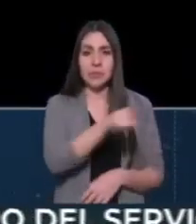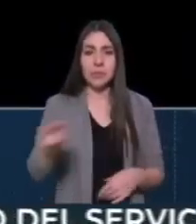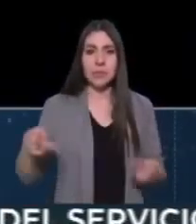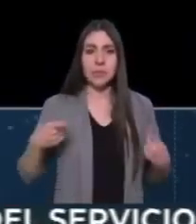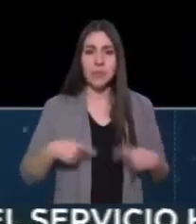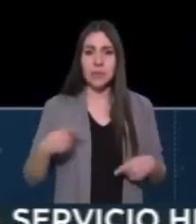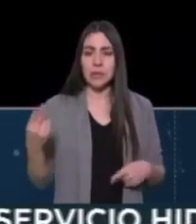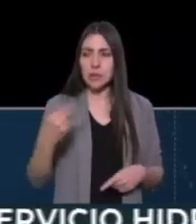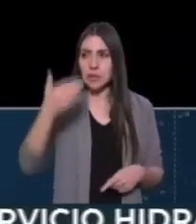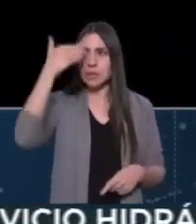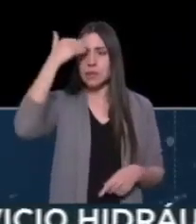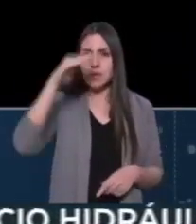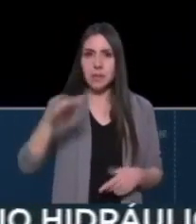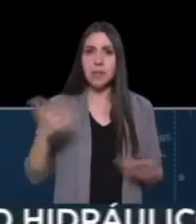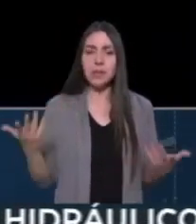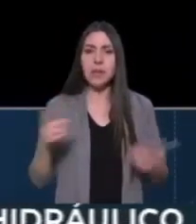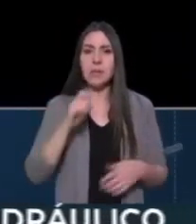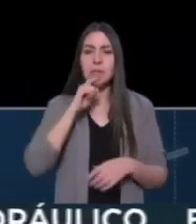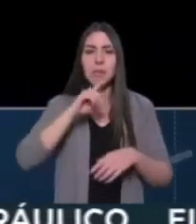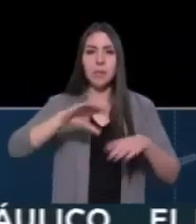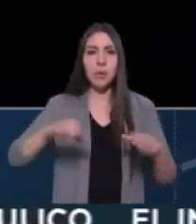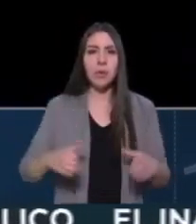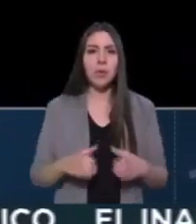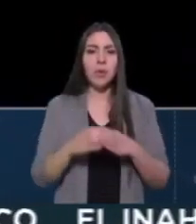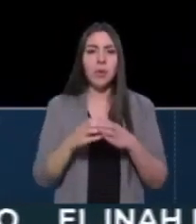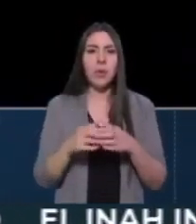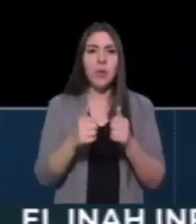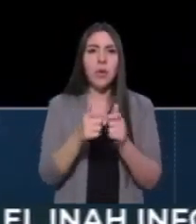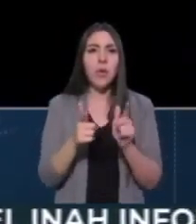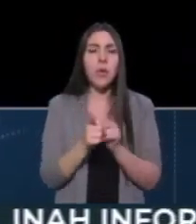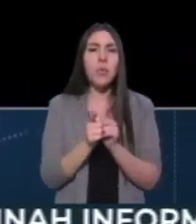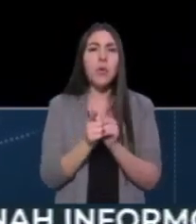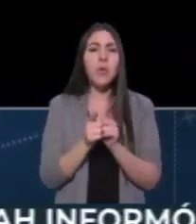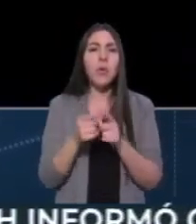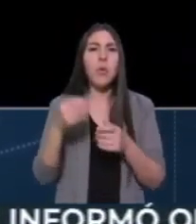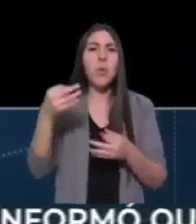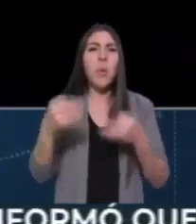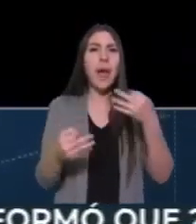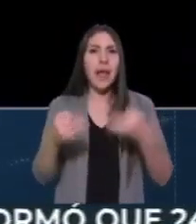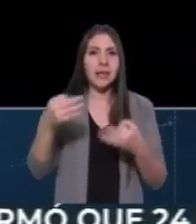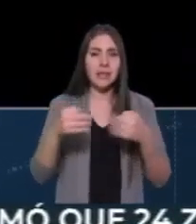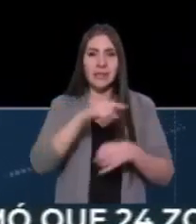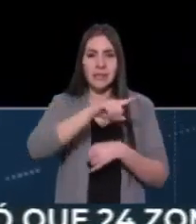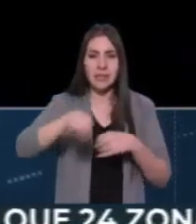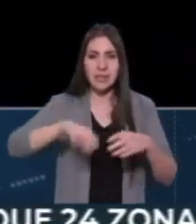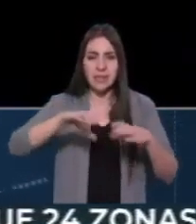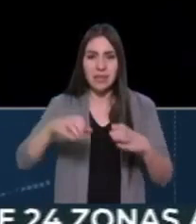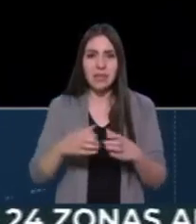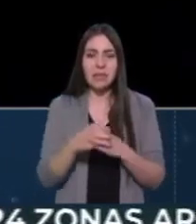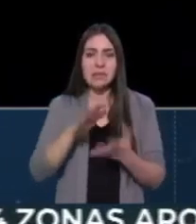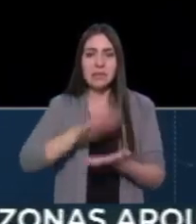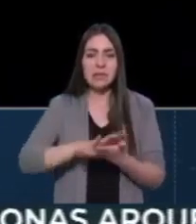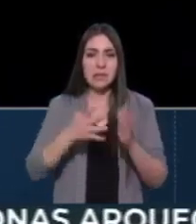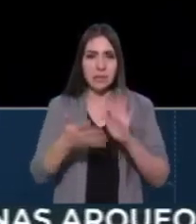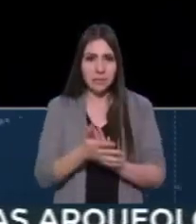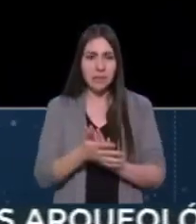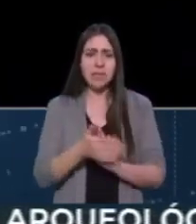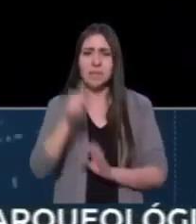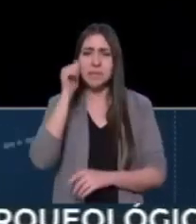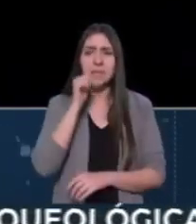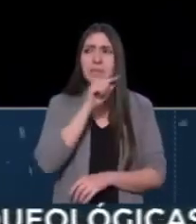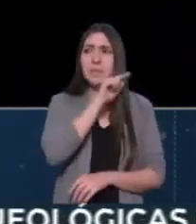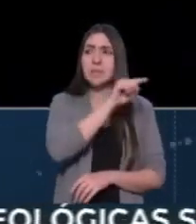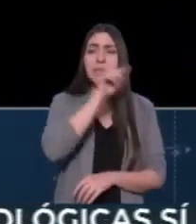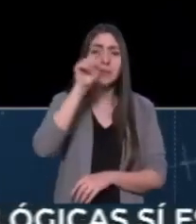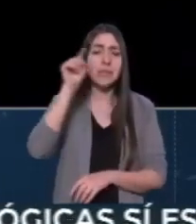también, del cártel de los jueces. Está muy vinculado esto porque en todos los estados